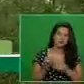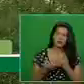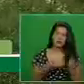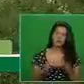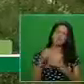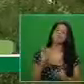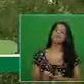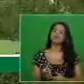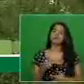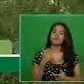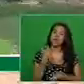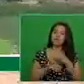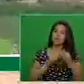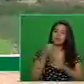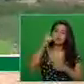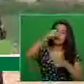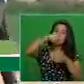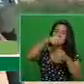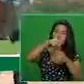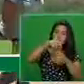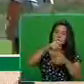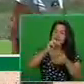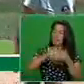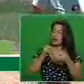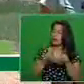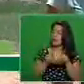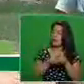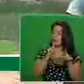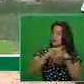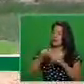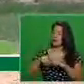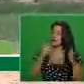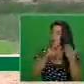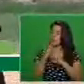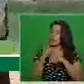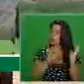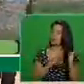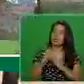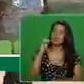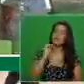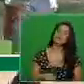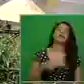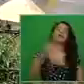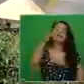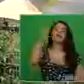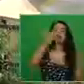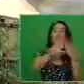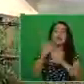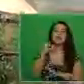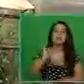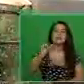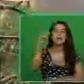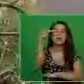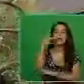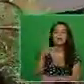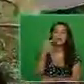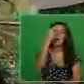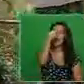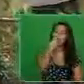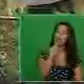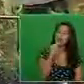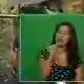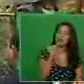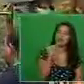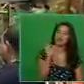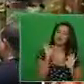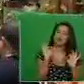es la producción de semillas que son cultivadas por las comunidades organizadas y los consejos comunales de la parroquia Antímano, sector